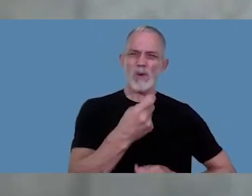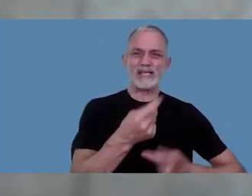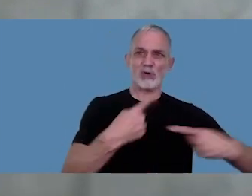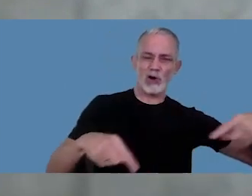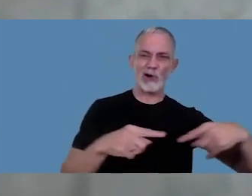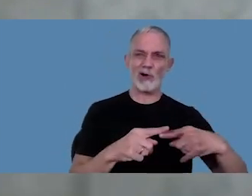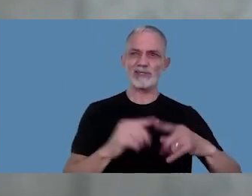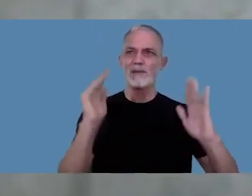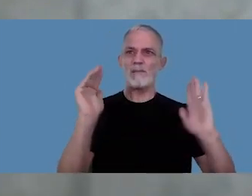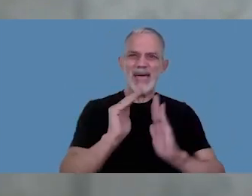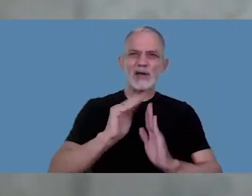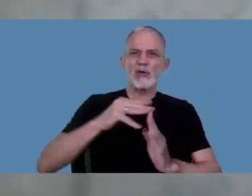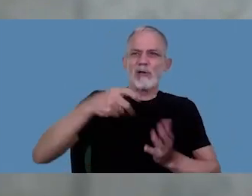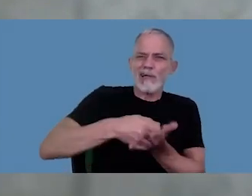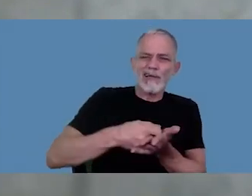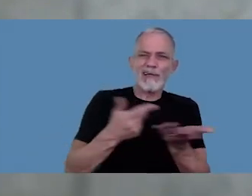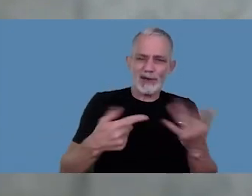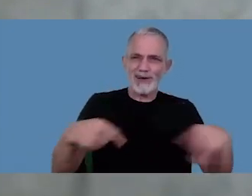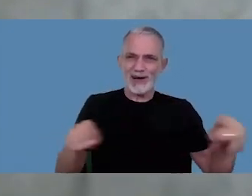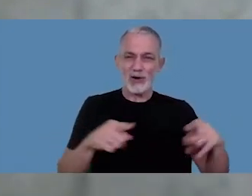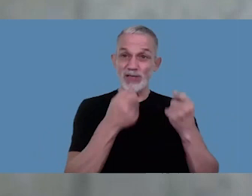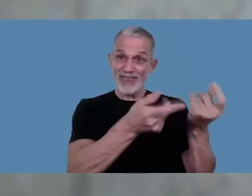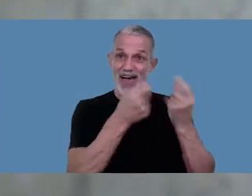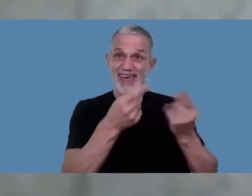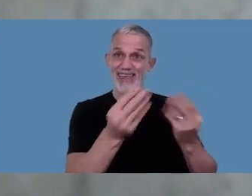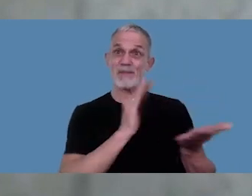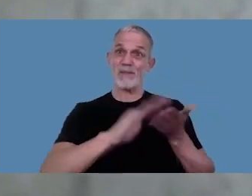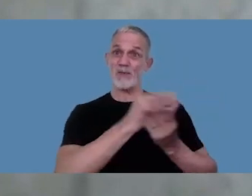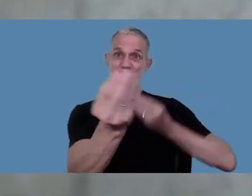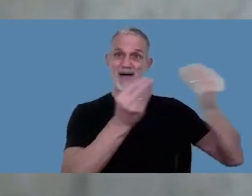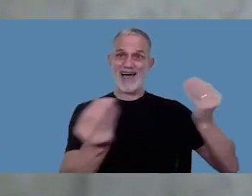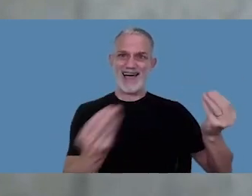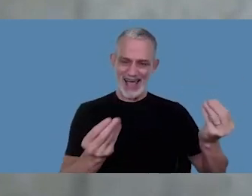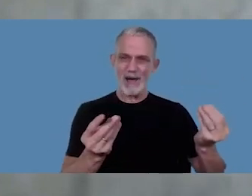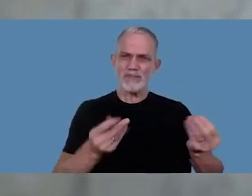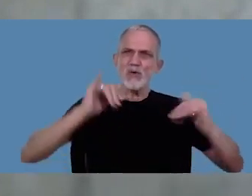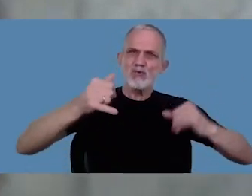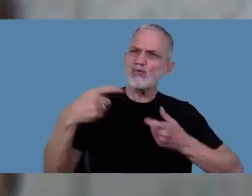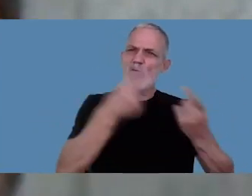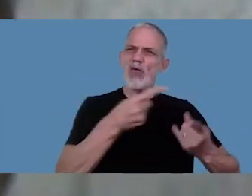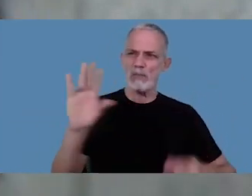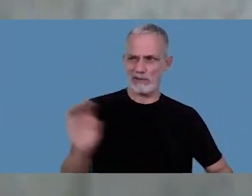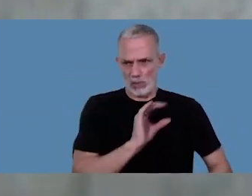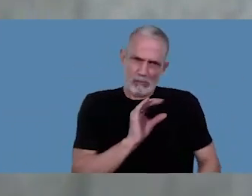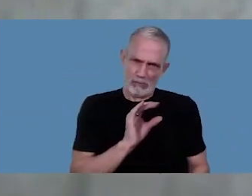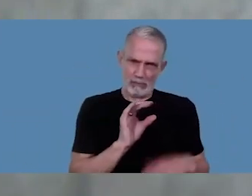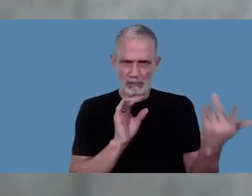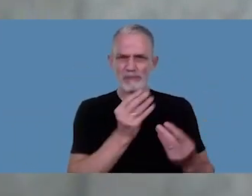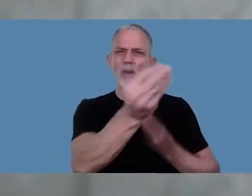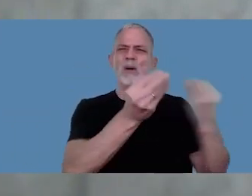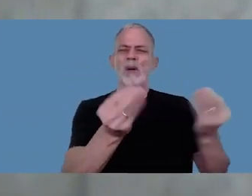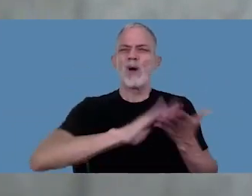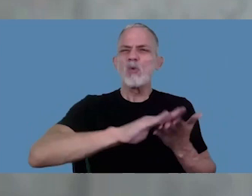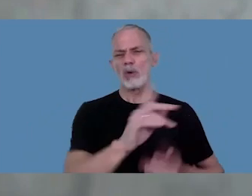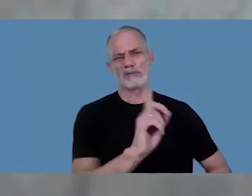reducción de contribuciones que se han otorgado para nuevos empleos, muchos de ellos se han utilizado, pero muchas veces nos encontramos que se han